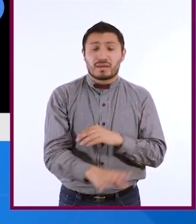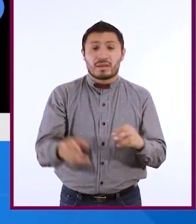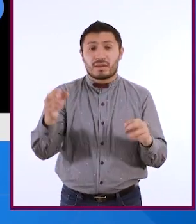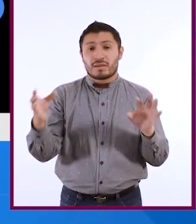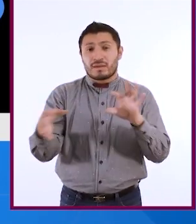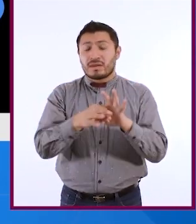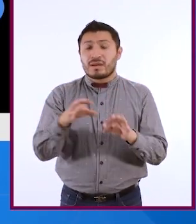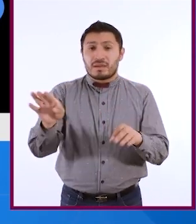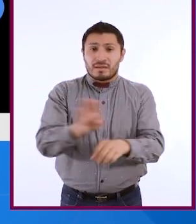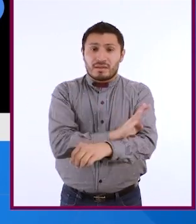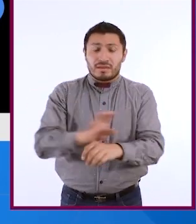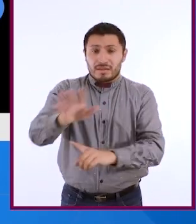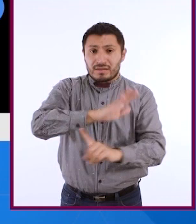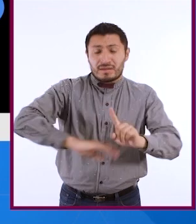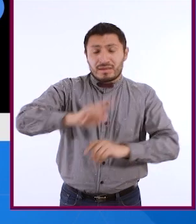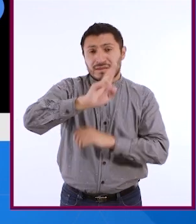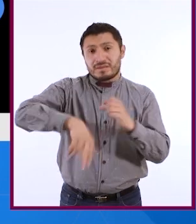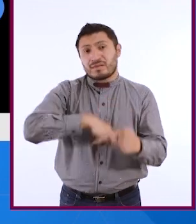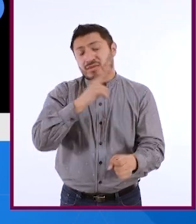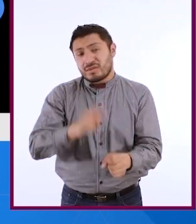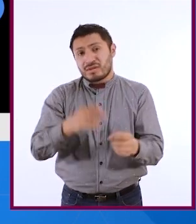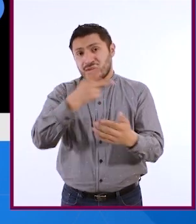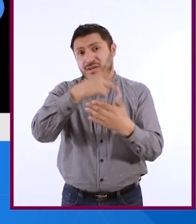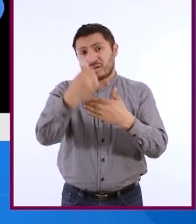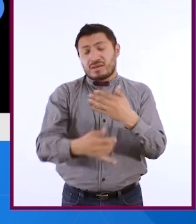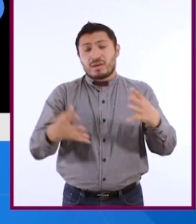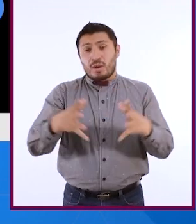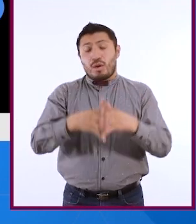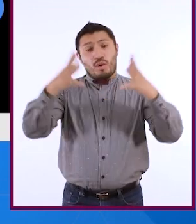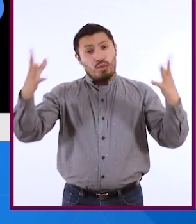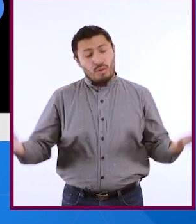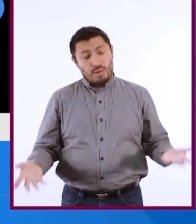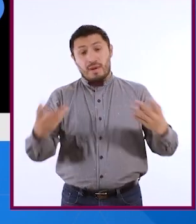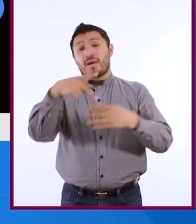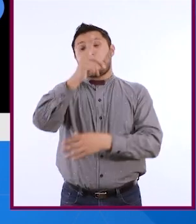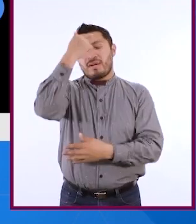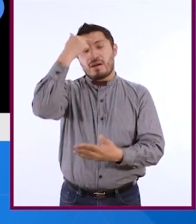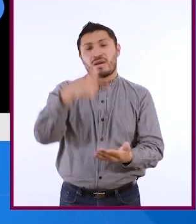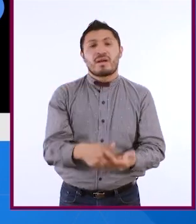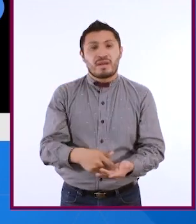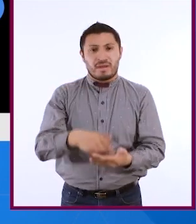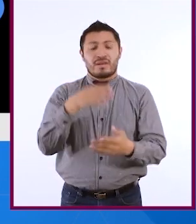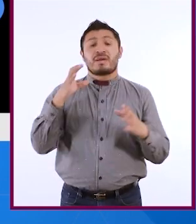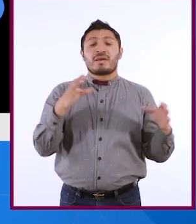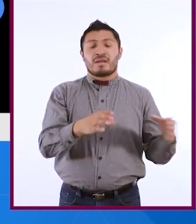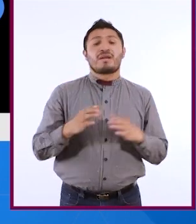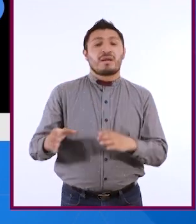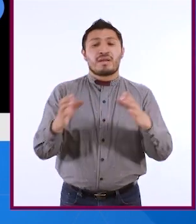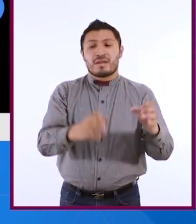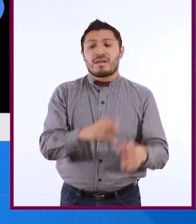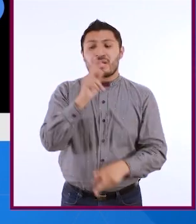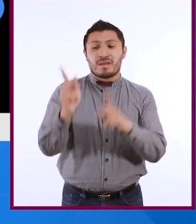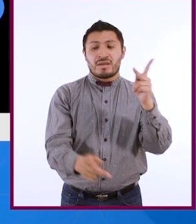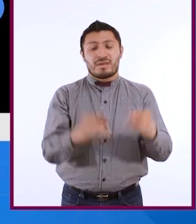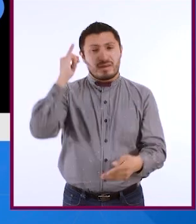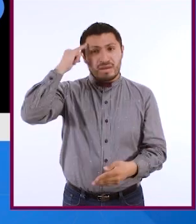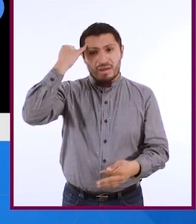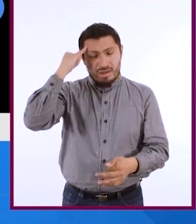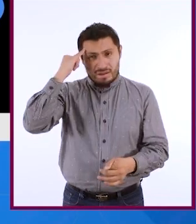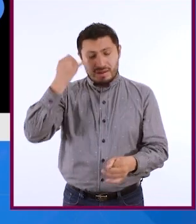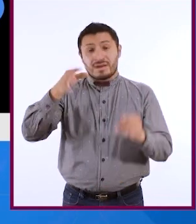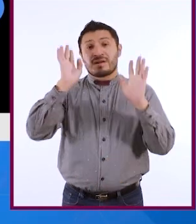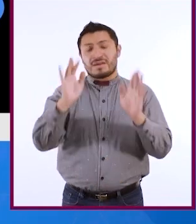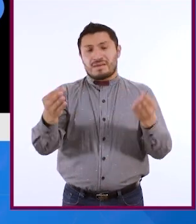con los bienes naturales, vinculadas también con los grandes proyectos de infraestructura, pero creo que las comunidades y pueblos indígenas han